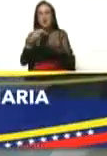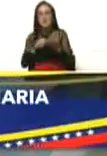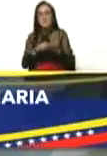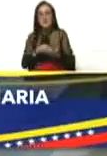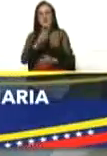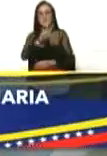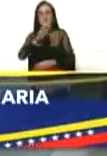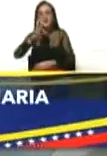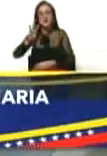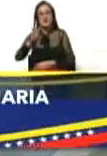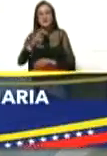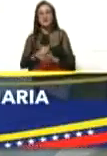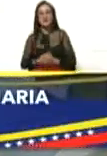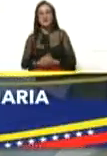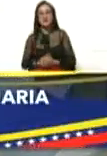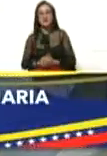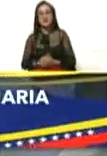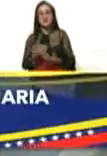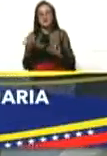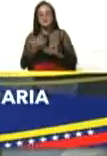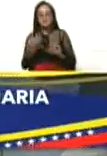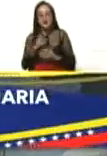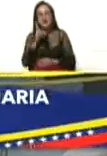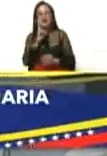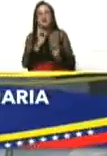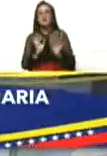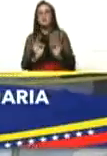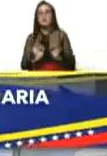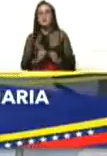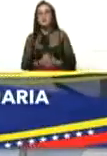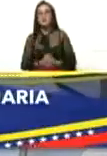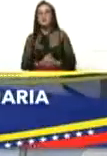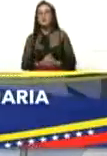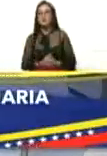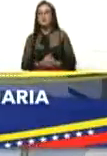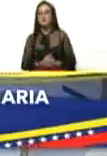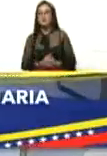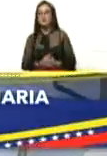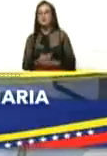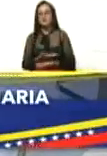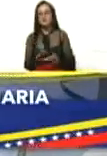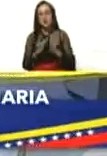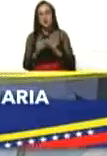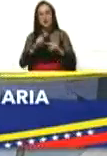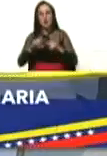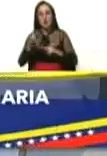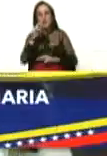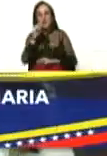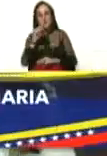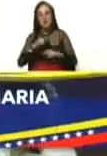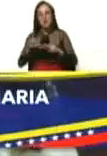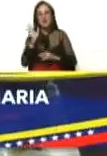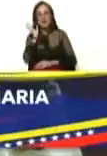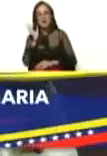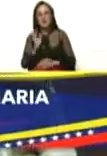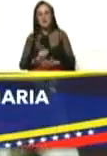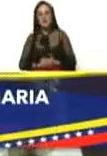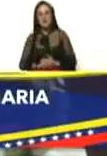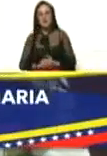2022-2023 con unos ambientes sumamente limpios, dignos para nuestros niños y niñas, señor